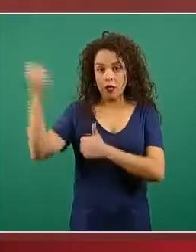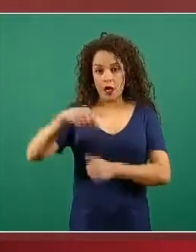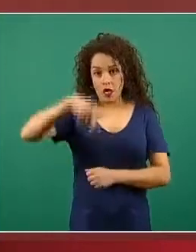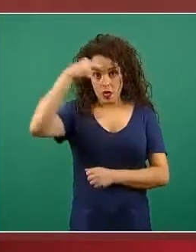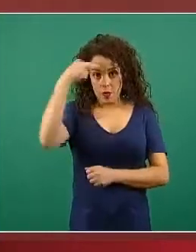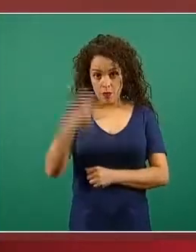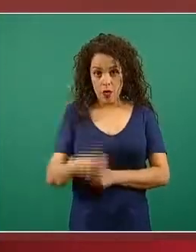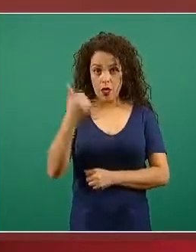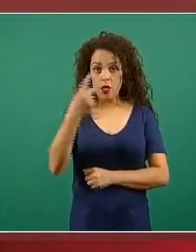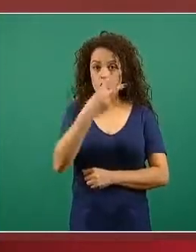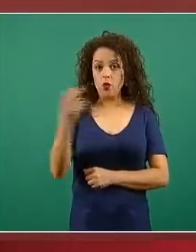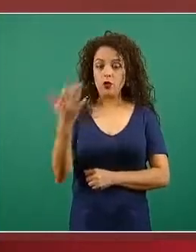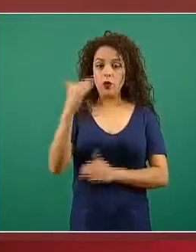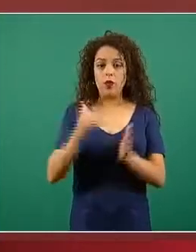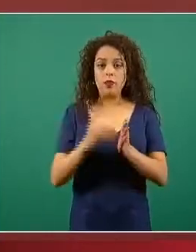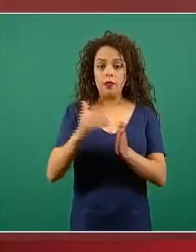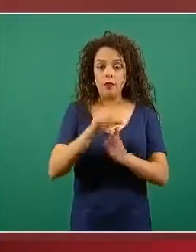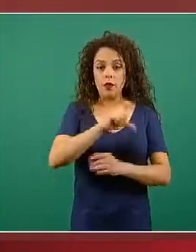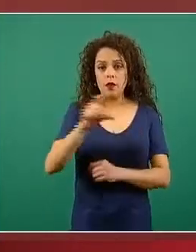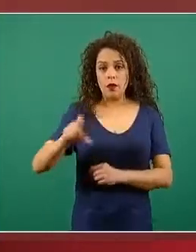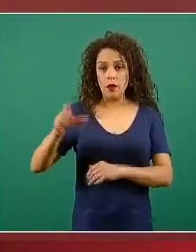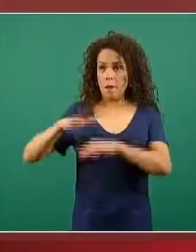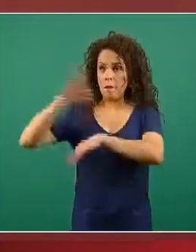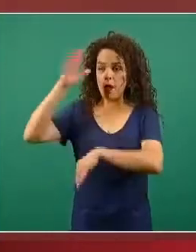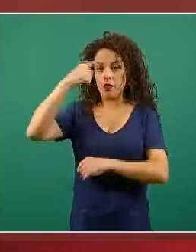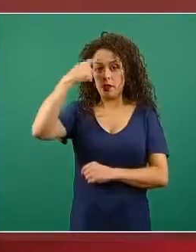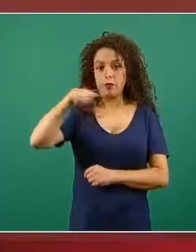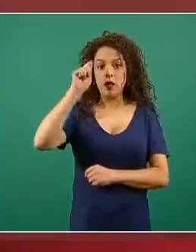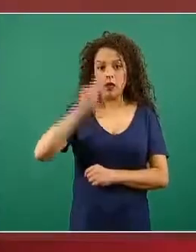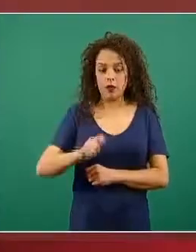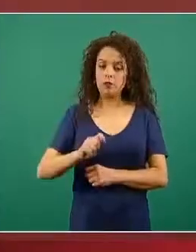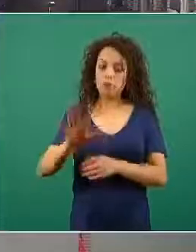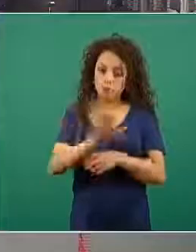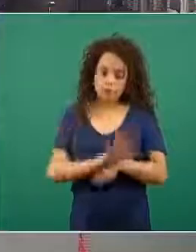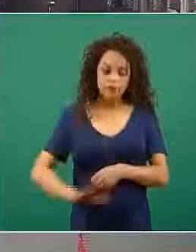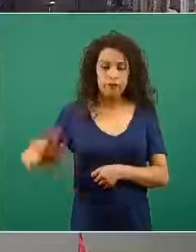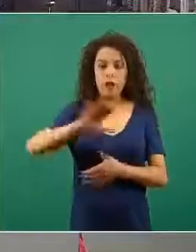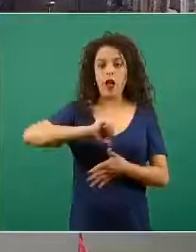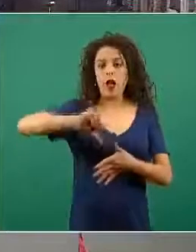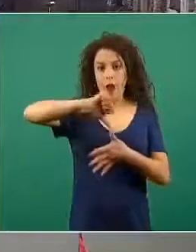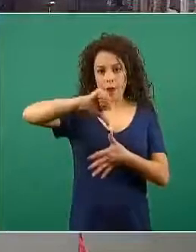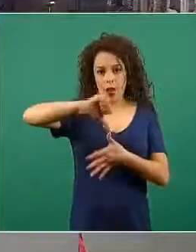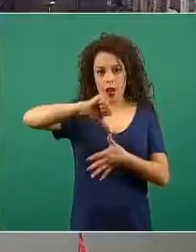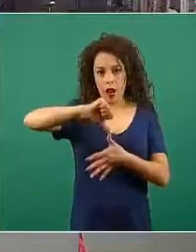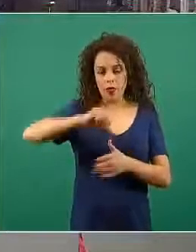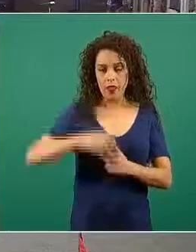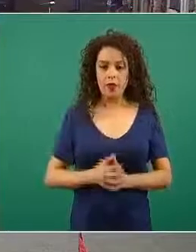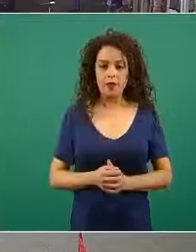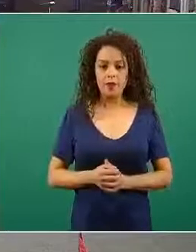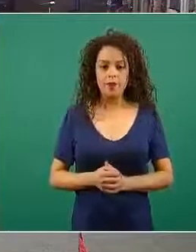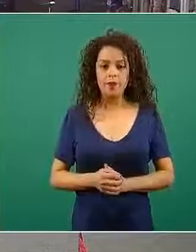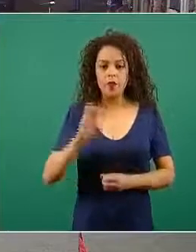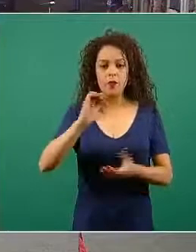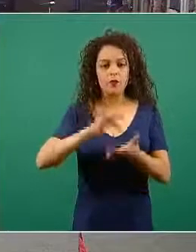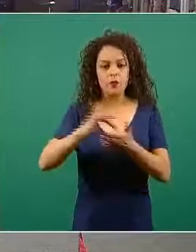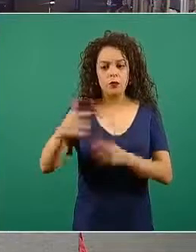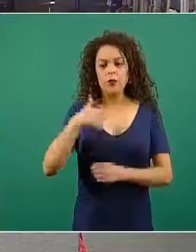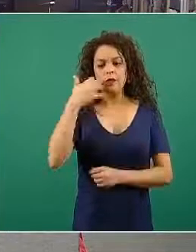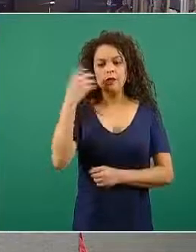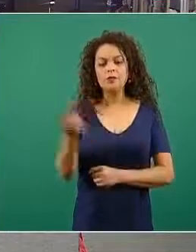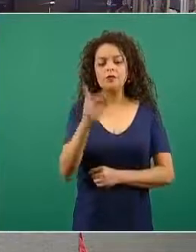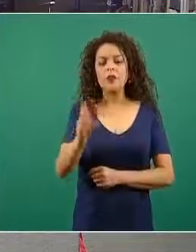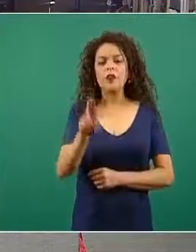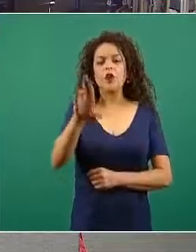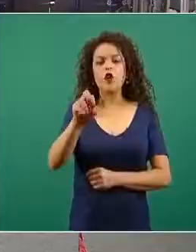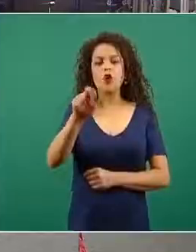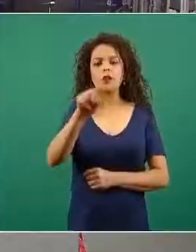más de 250 millones de dosis para el mercado de América Latina. Gracias. Y doctor Cortés, aprovechando